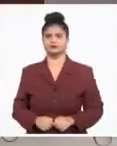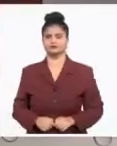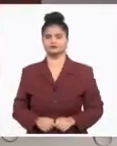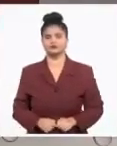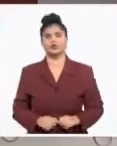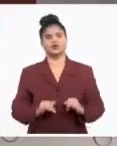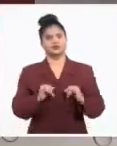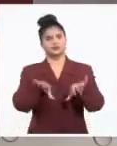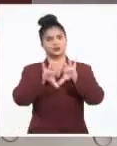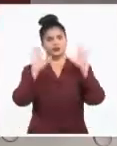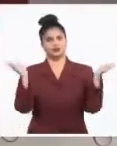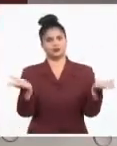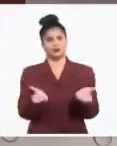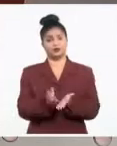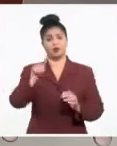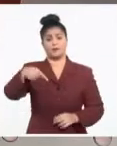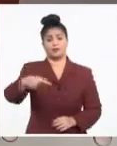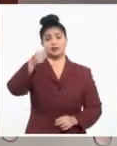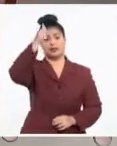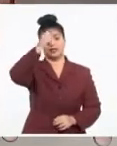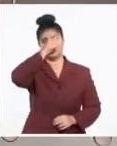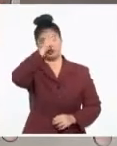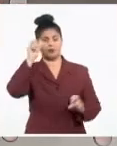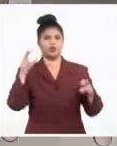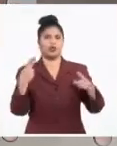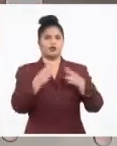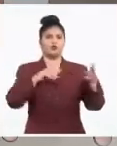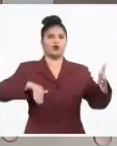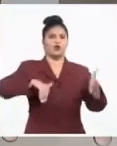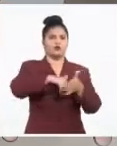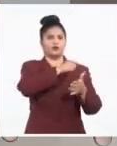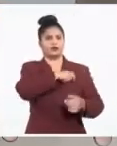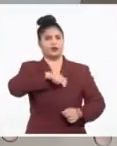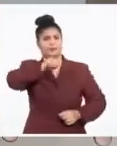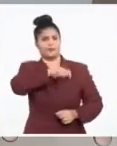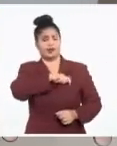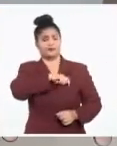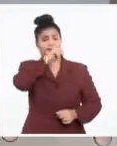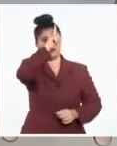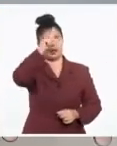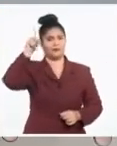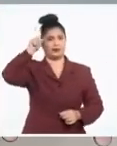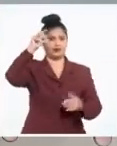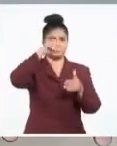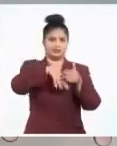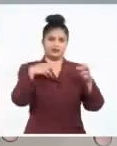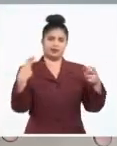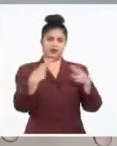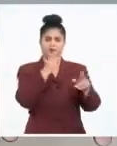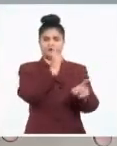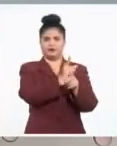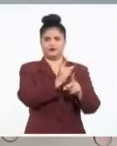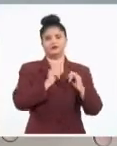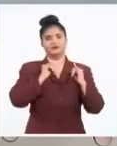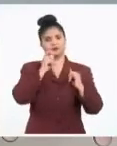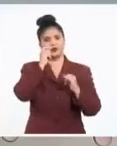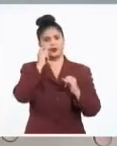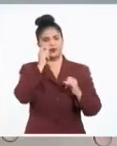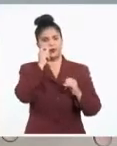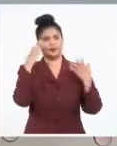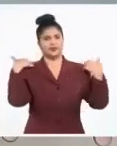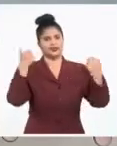ámbito internacional, y es que este domingo se disputará el clásico del fútbol español entre Real Madrid y Barcelona. Veamos qué opinaron los entrenadores de